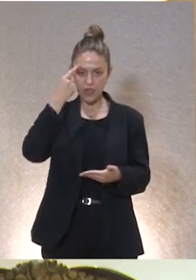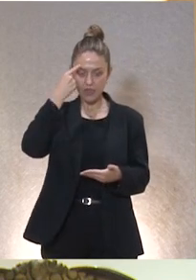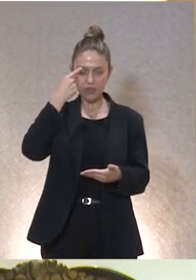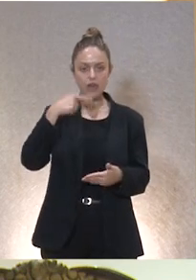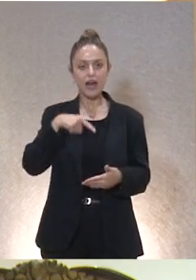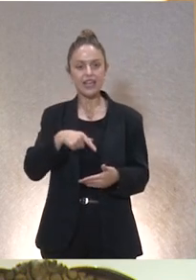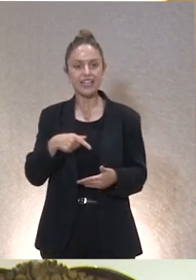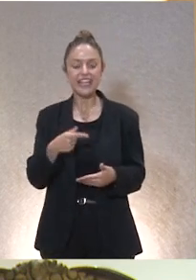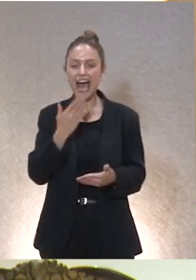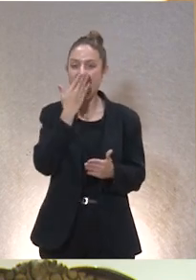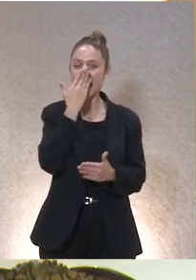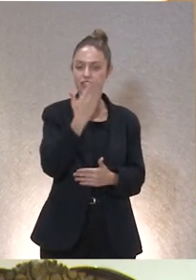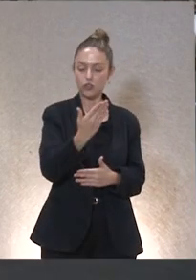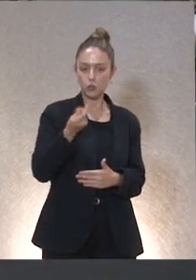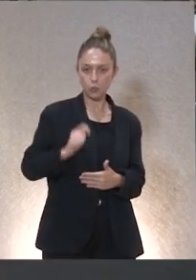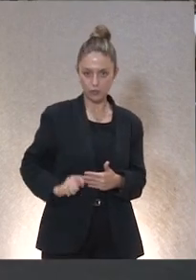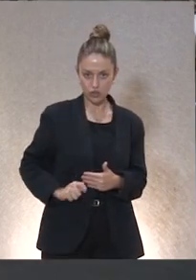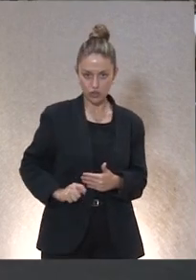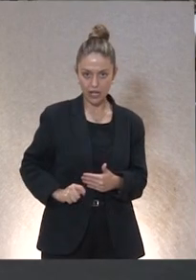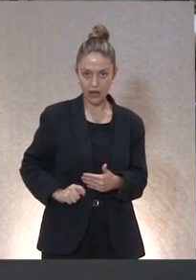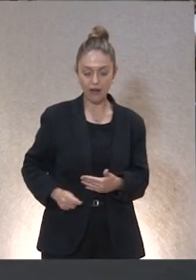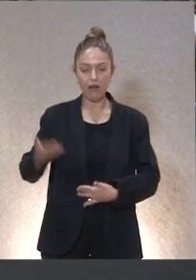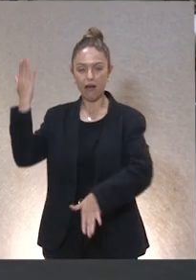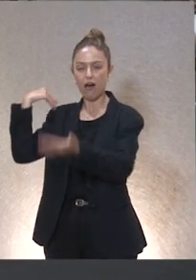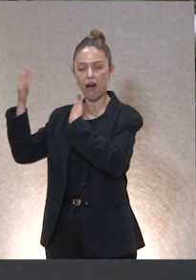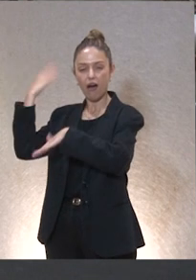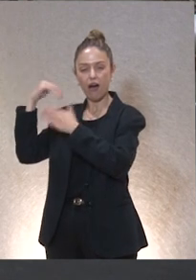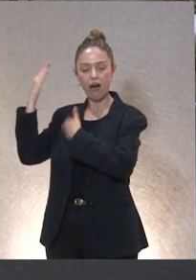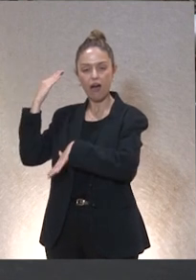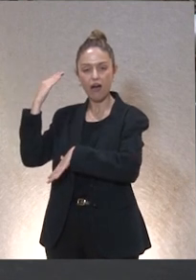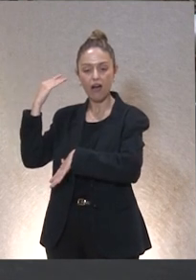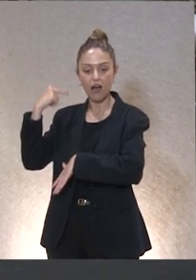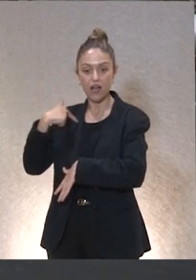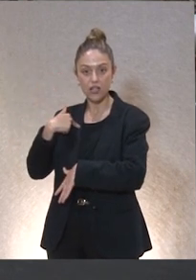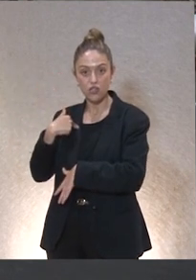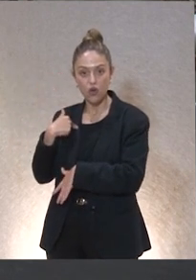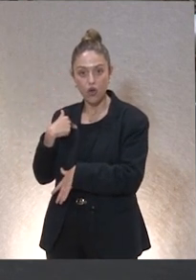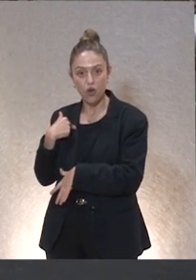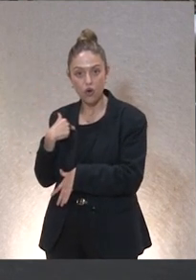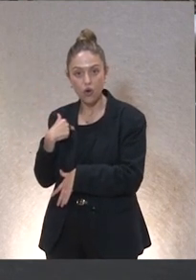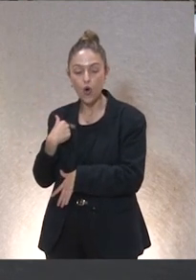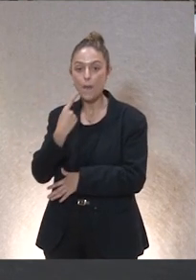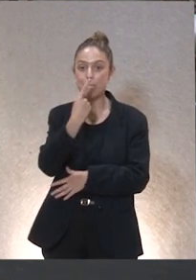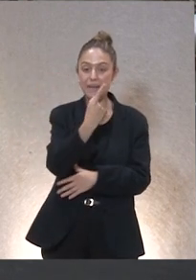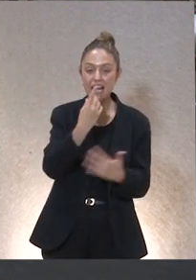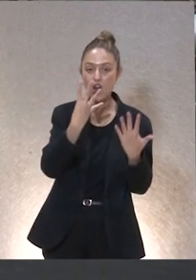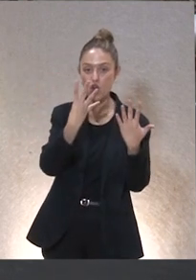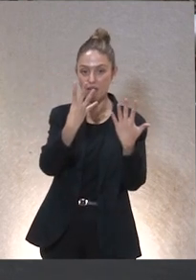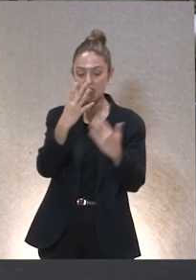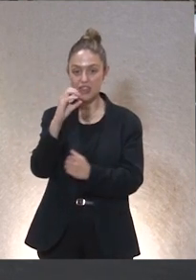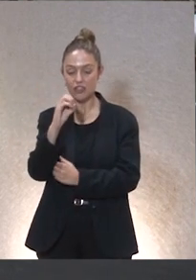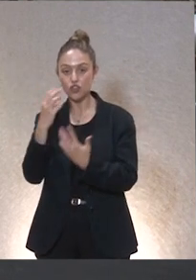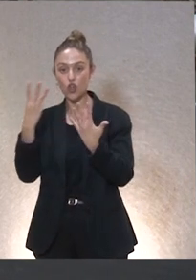trabajo profesional disponemos desde hace décadas yo el primero que encontré de 1908 de